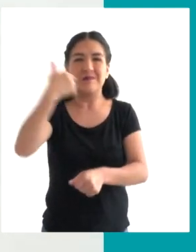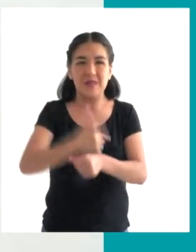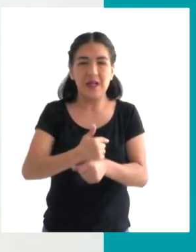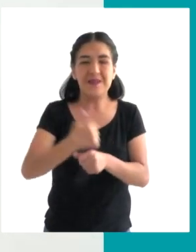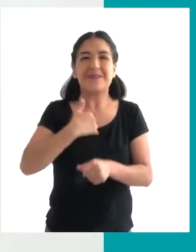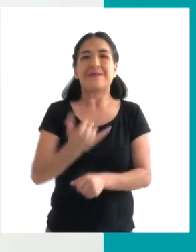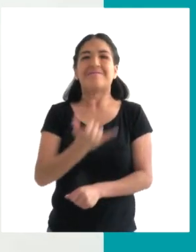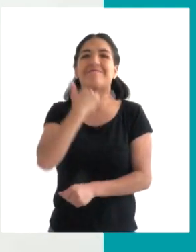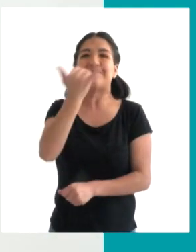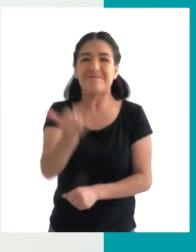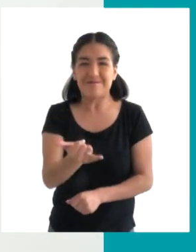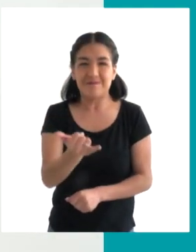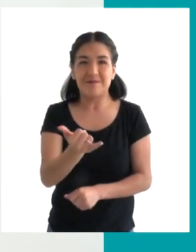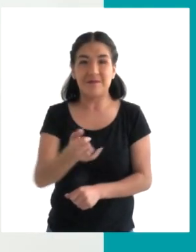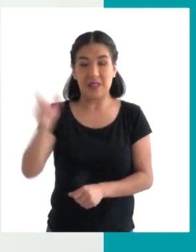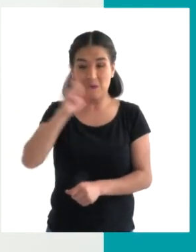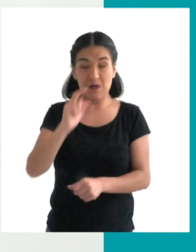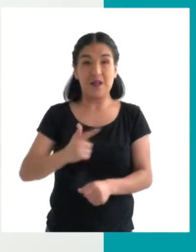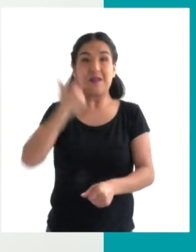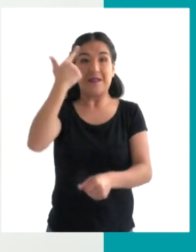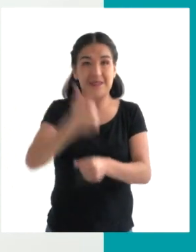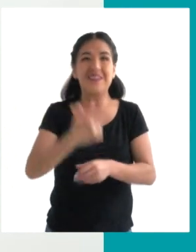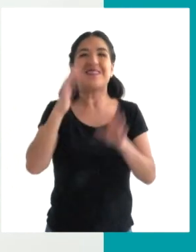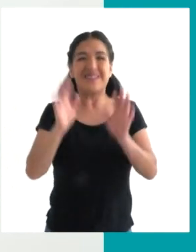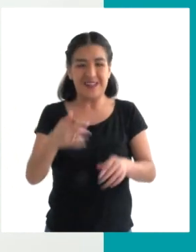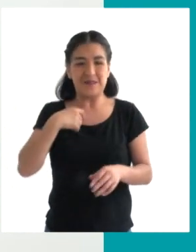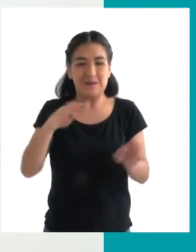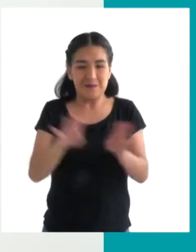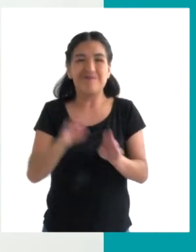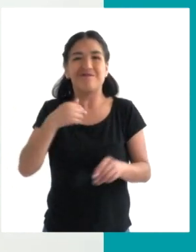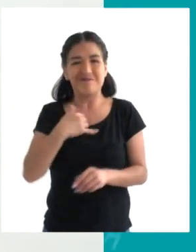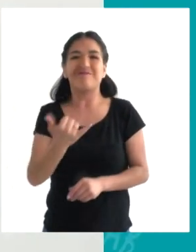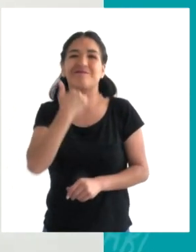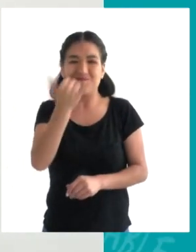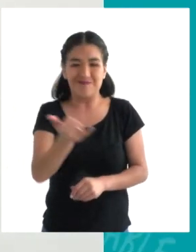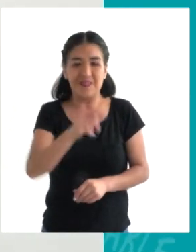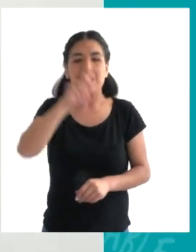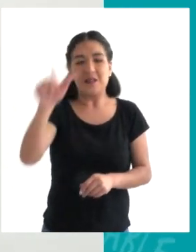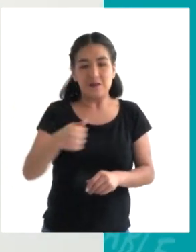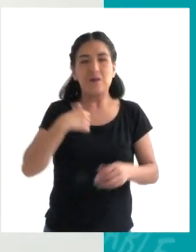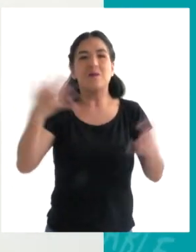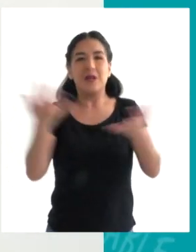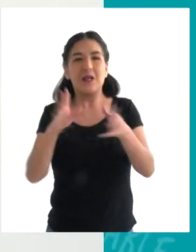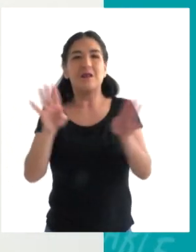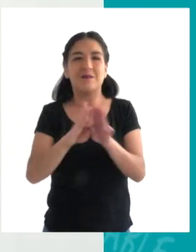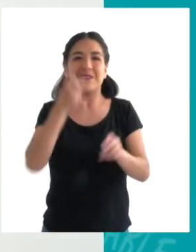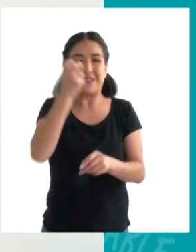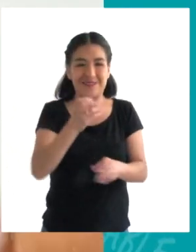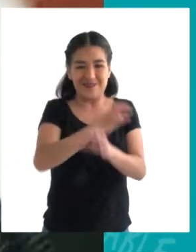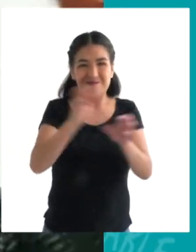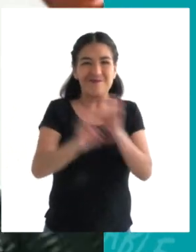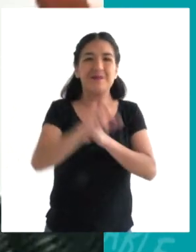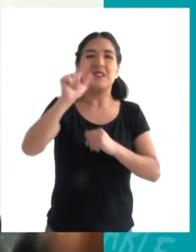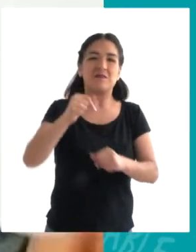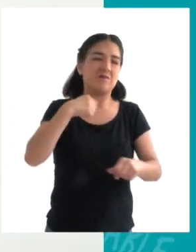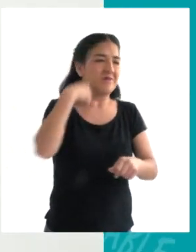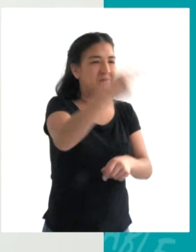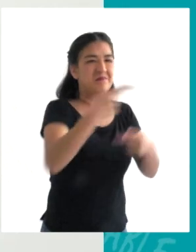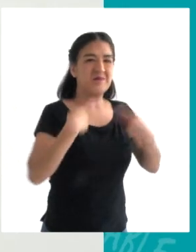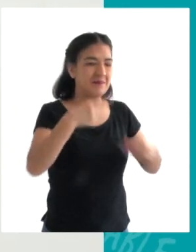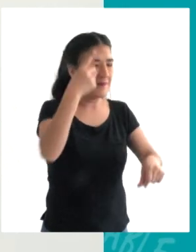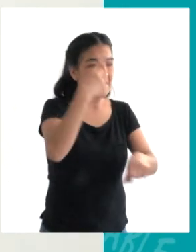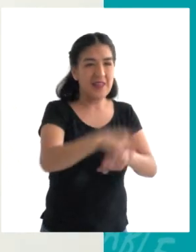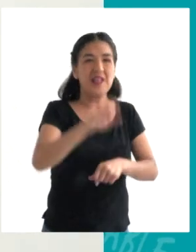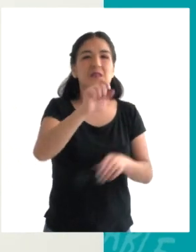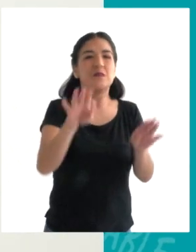un error y al darnos cuenta y aceptar que cometimos un error, entonces podemos cambiar aquella cosa que hicimos que lastimó a la gente o que nos